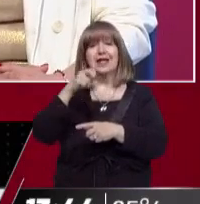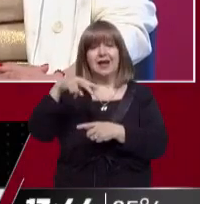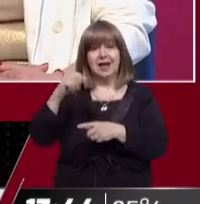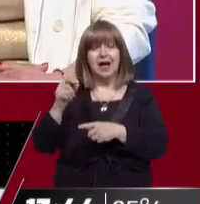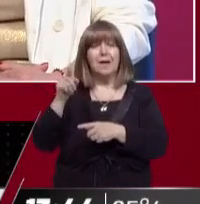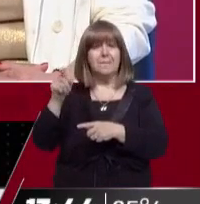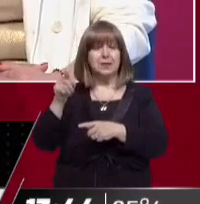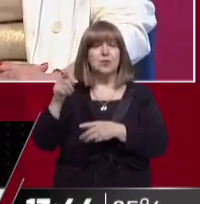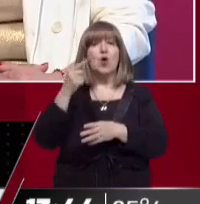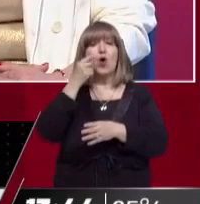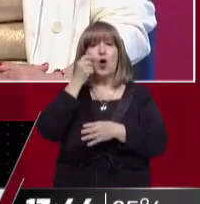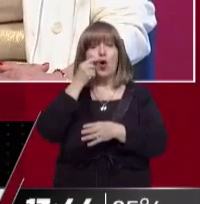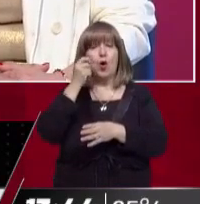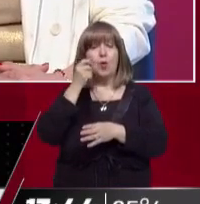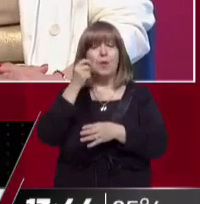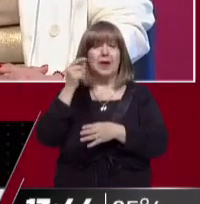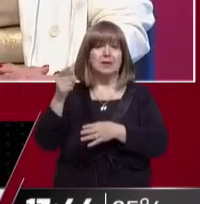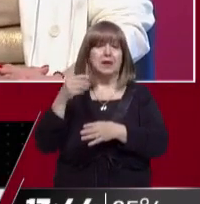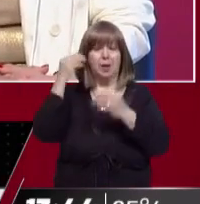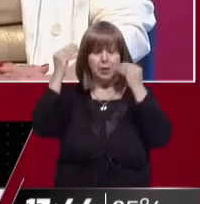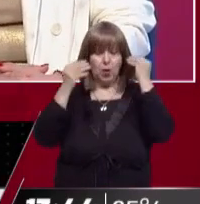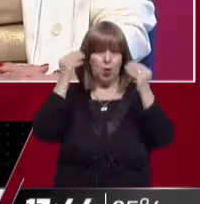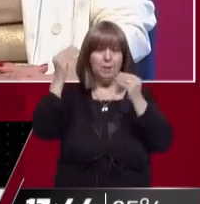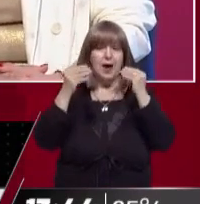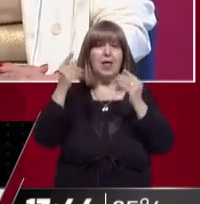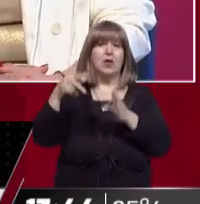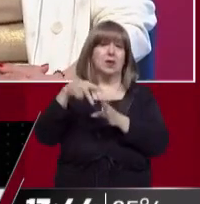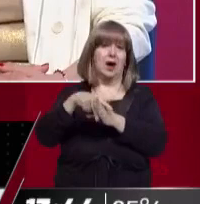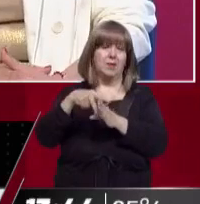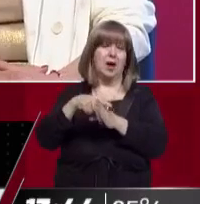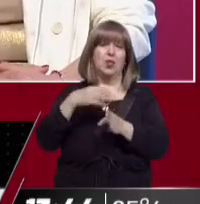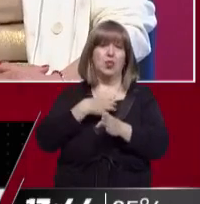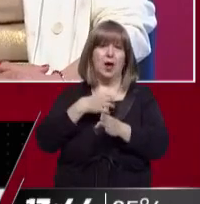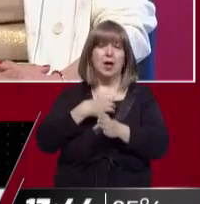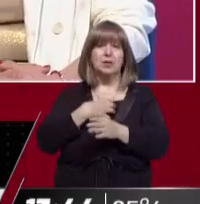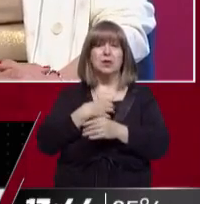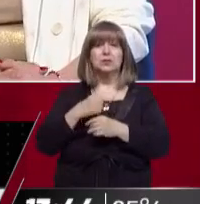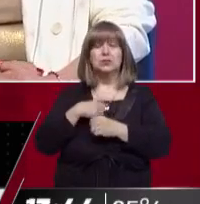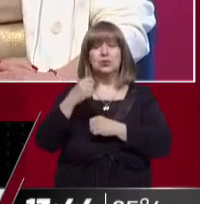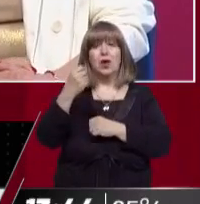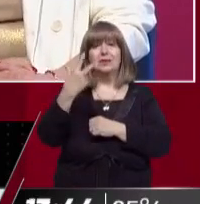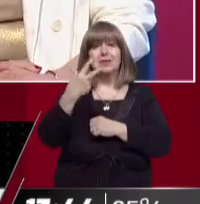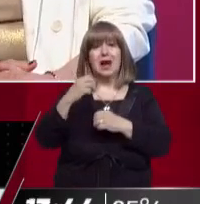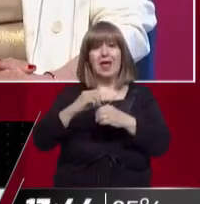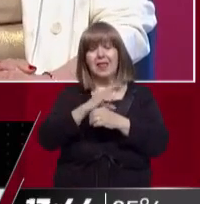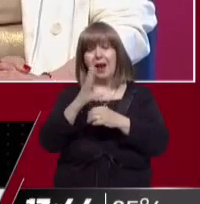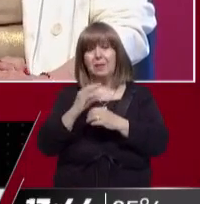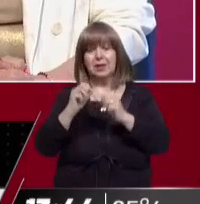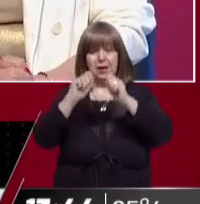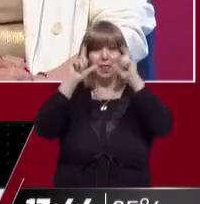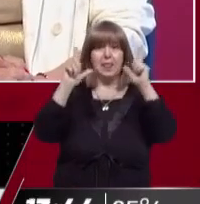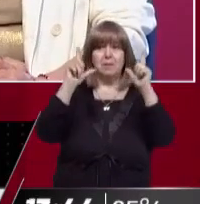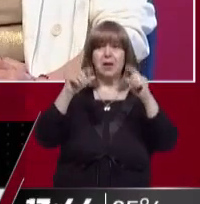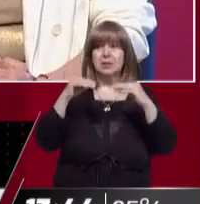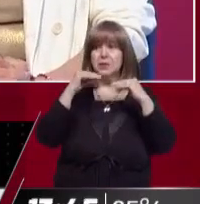obviamente estaba bastante preocupado por esta situación. Nos decía, 3 de la mañana me desperté para ver cómo estaba la situación,